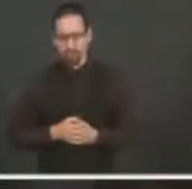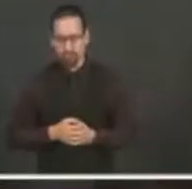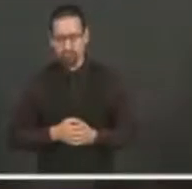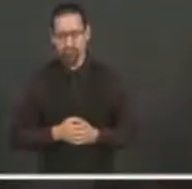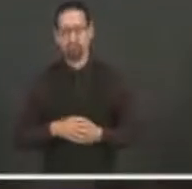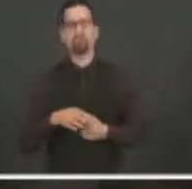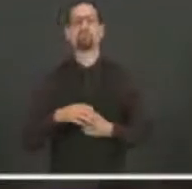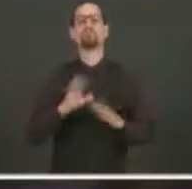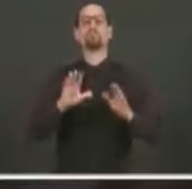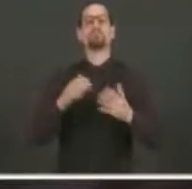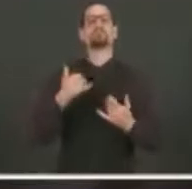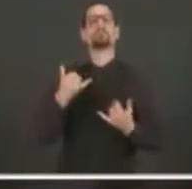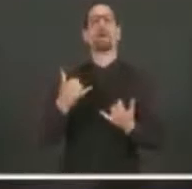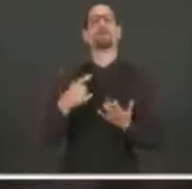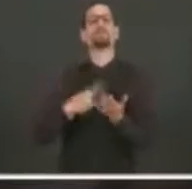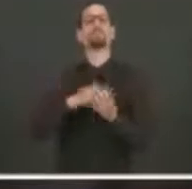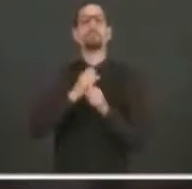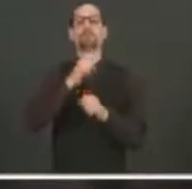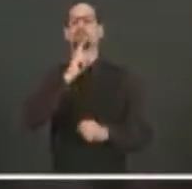our planning efforts.